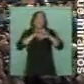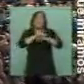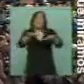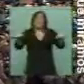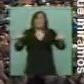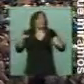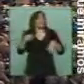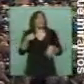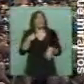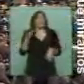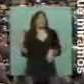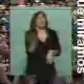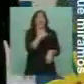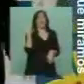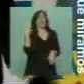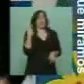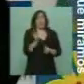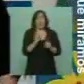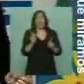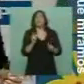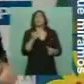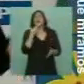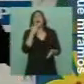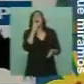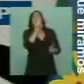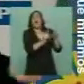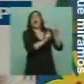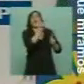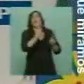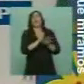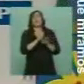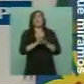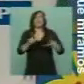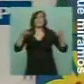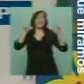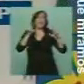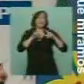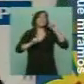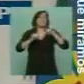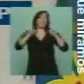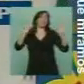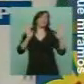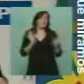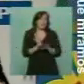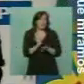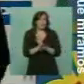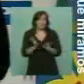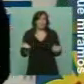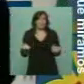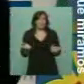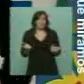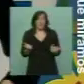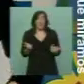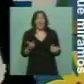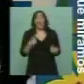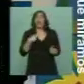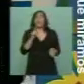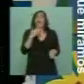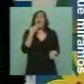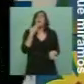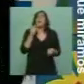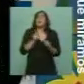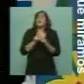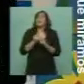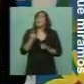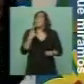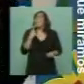aquellos que eh Son por allí estrellas en los medios de comunicación no estoy refiriéndome a la cantidad de pibes y pibas